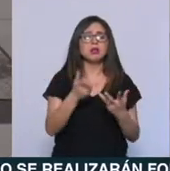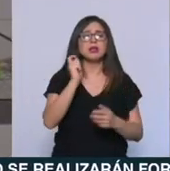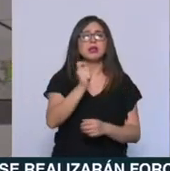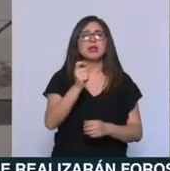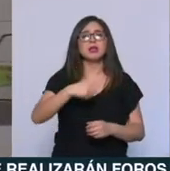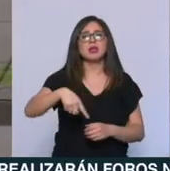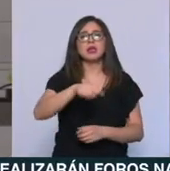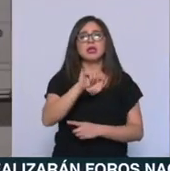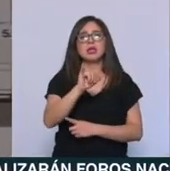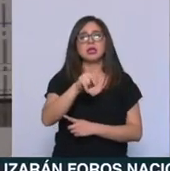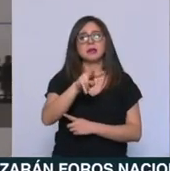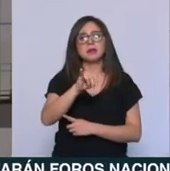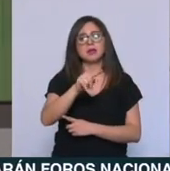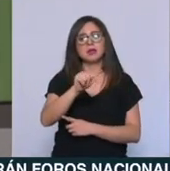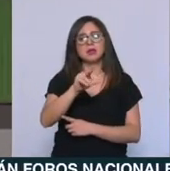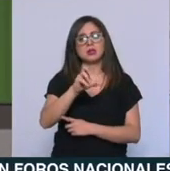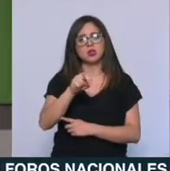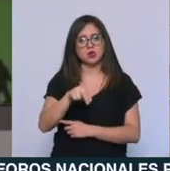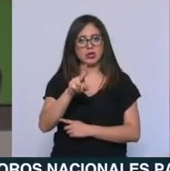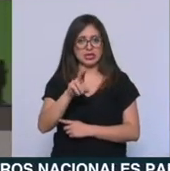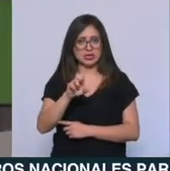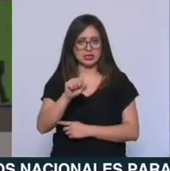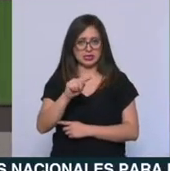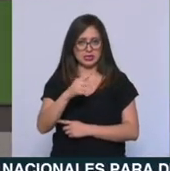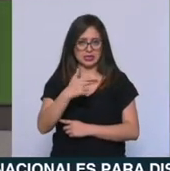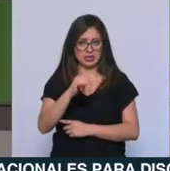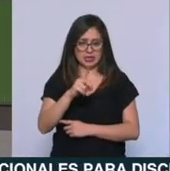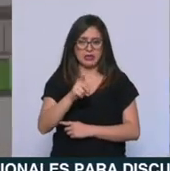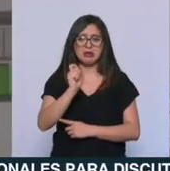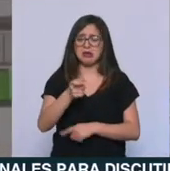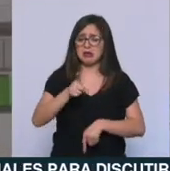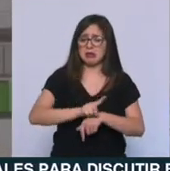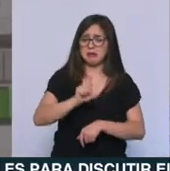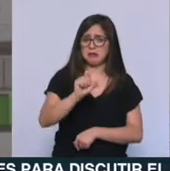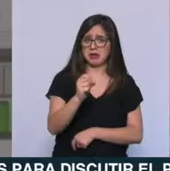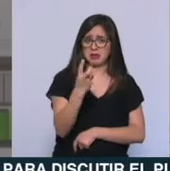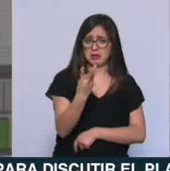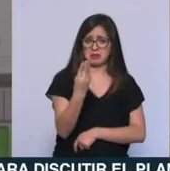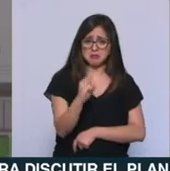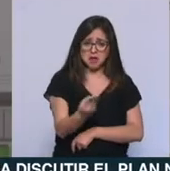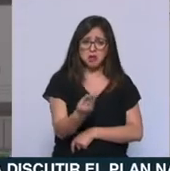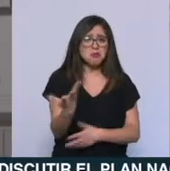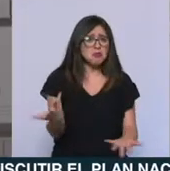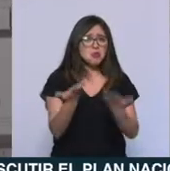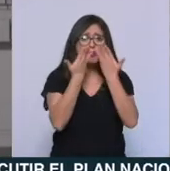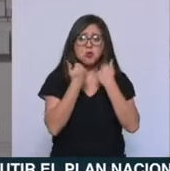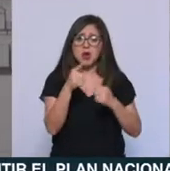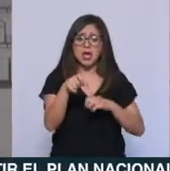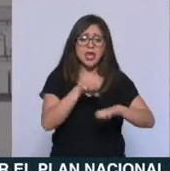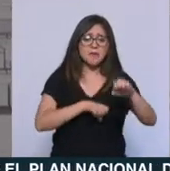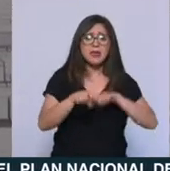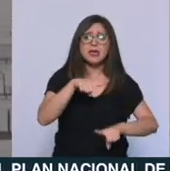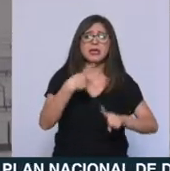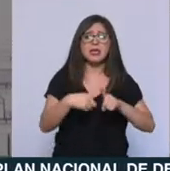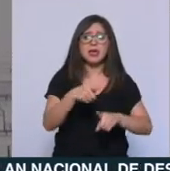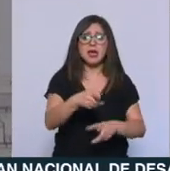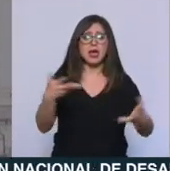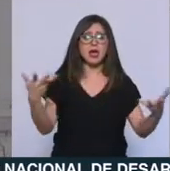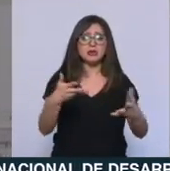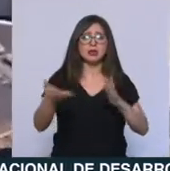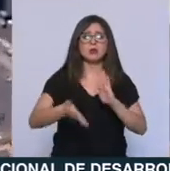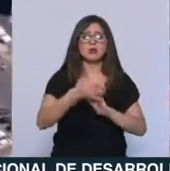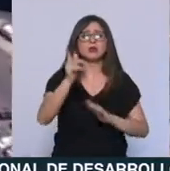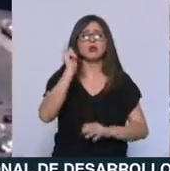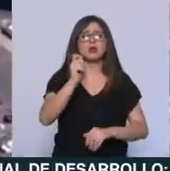invitación restringida, después de que el pasado 23 de mayo se declaró desierta la licitación para la construcción de la línea 1